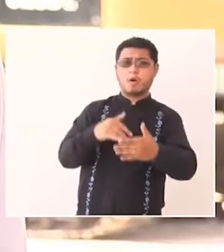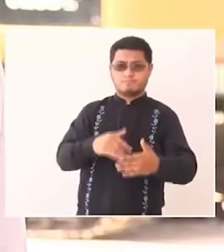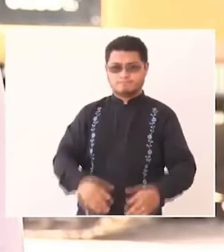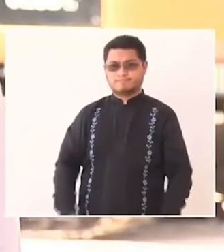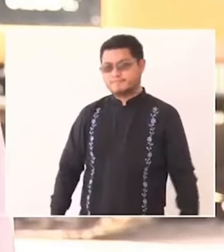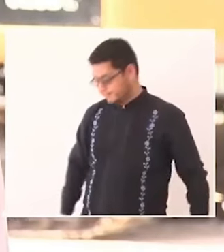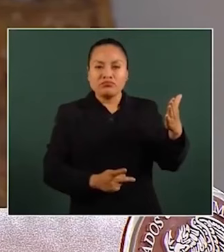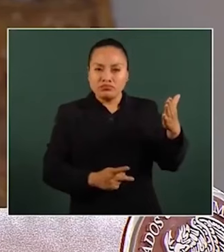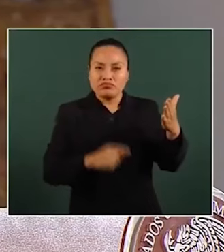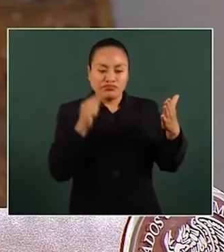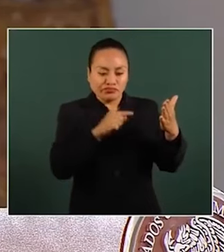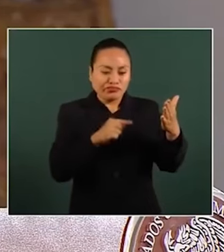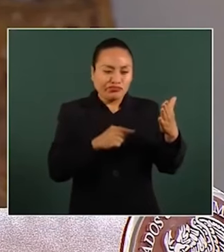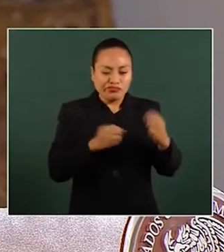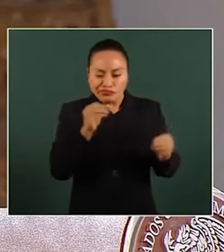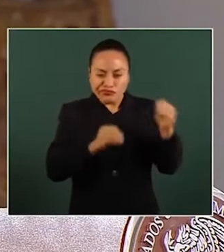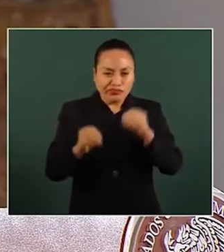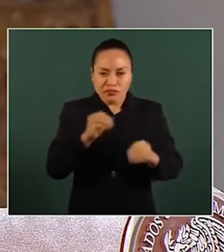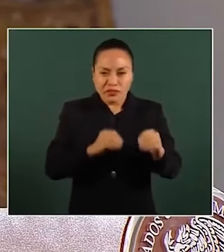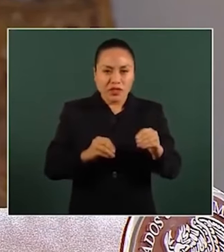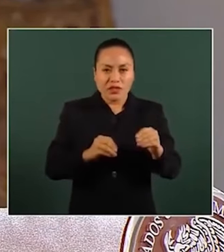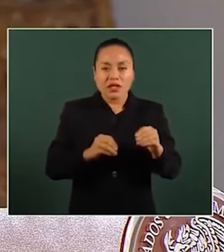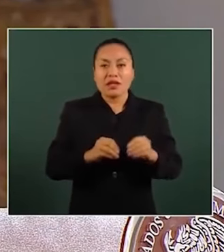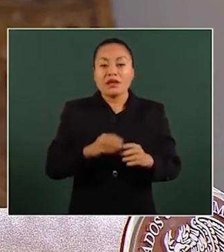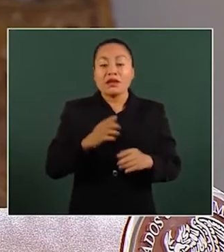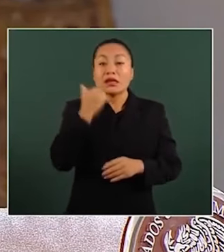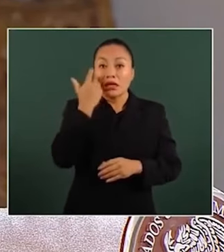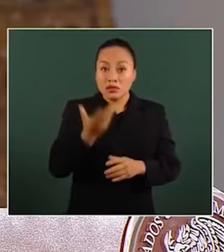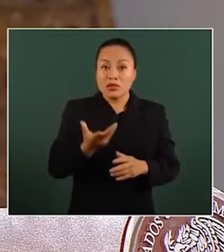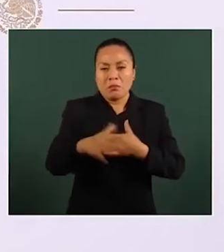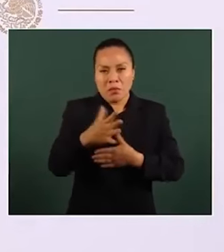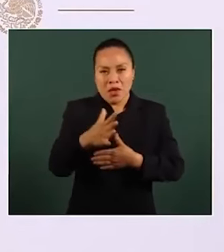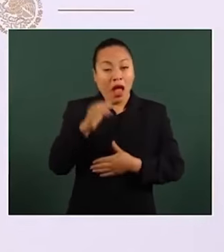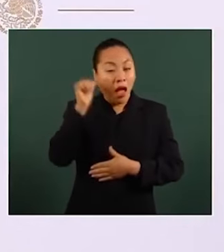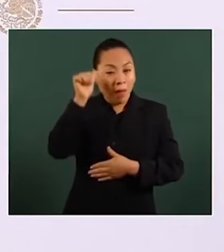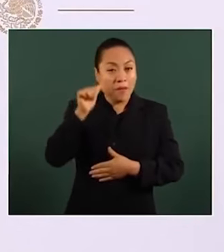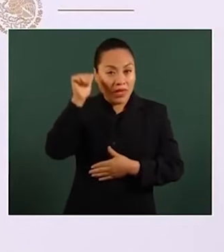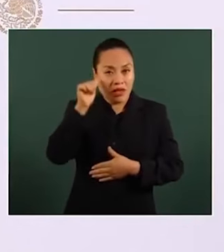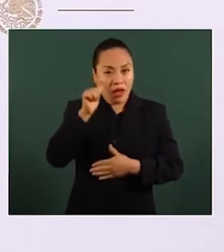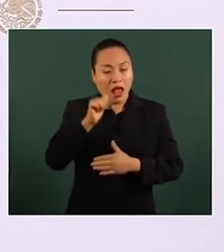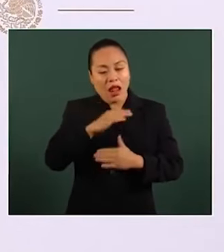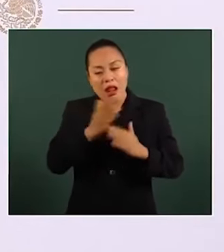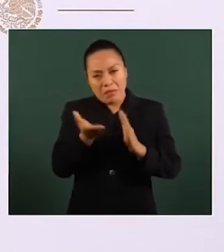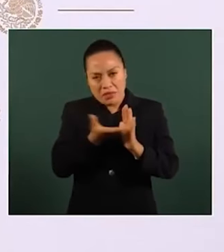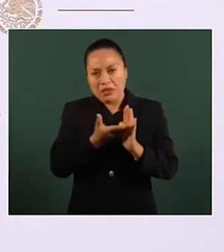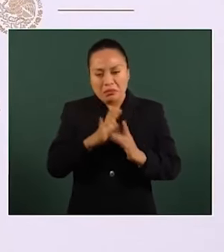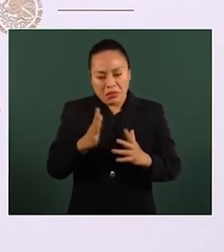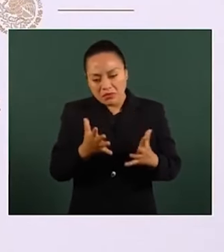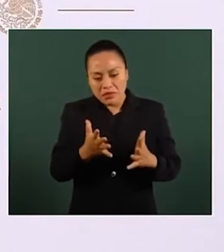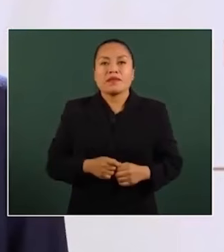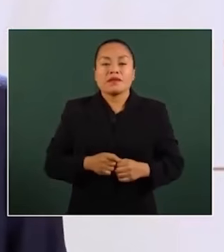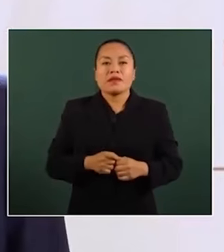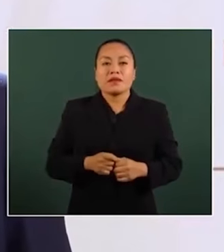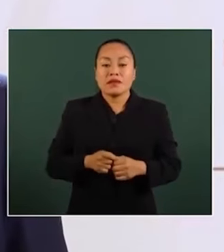Ambos medios coincidieron en señalar que el crimen organizado tiene como objetivo adueñarse de los gobiernos de las pequeñas localidades para realizar